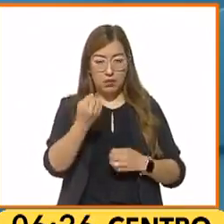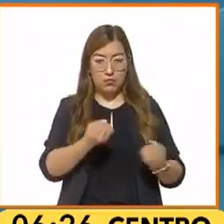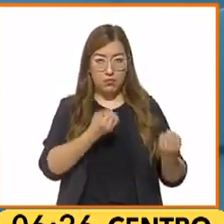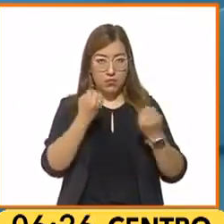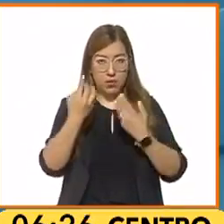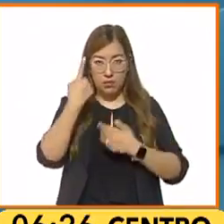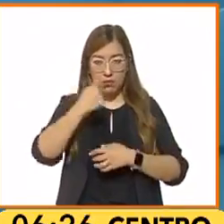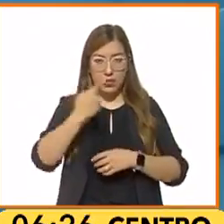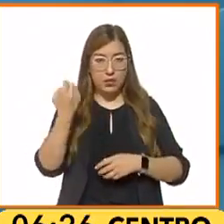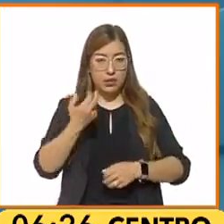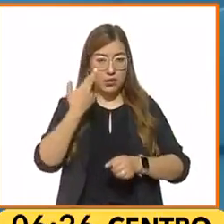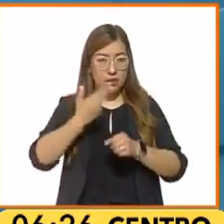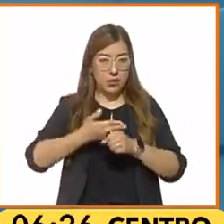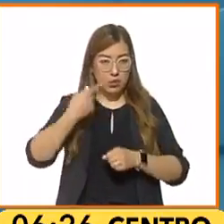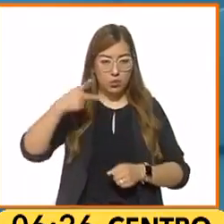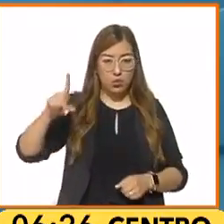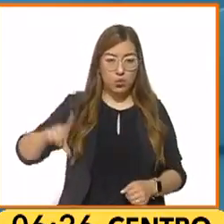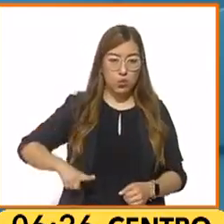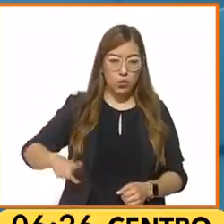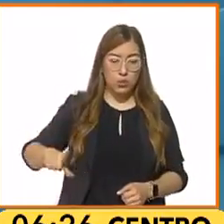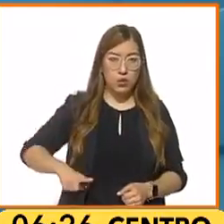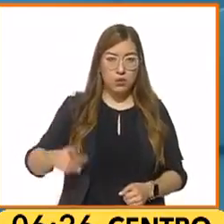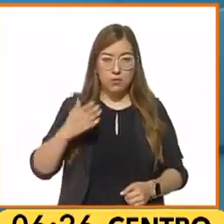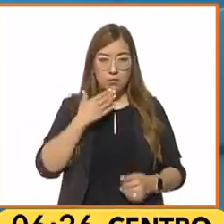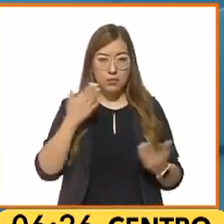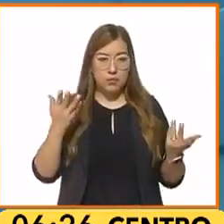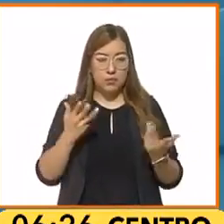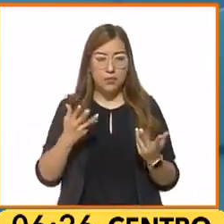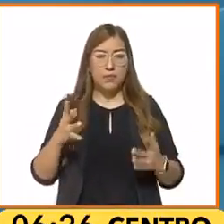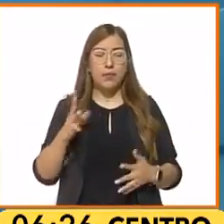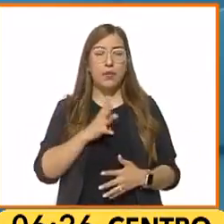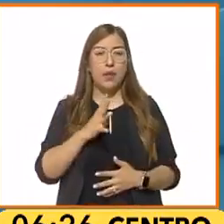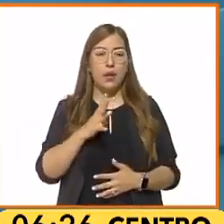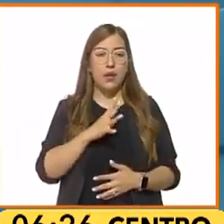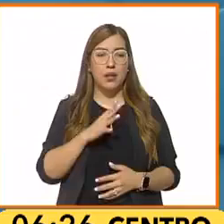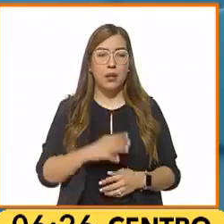Secretaría de Gobernación. Bueno, hay dos